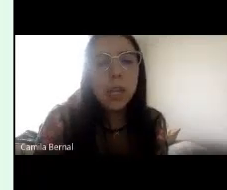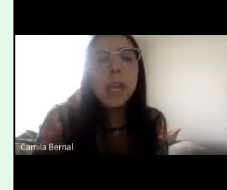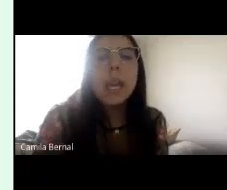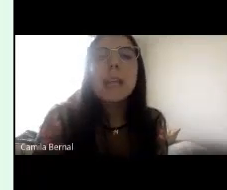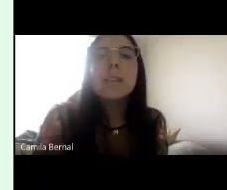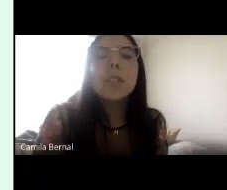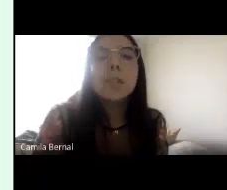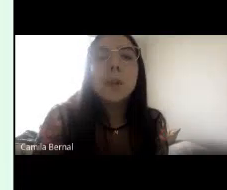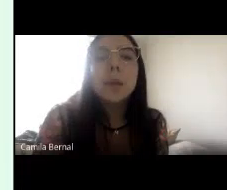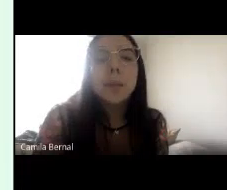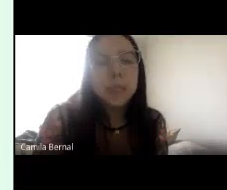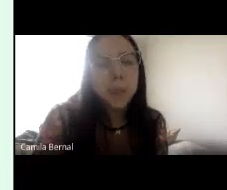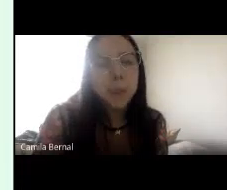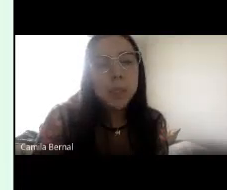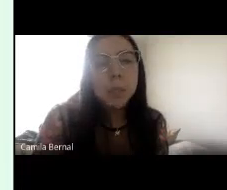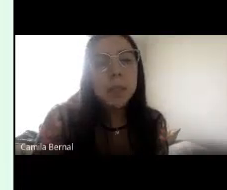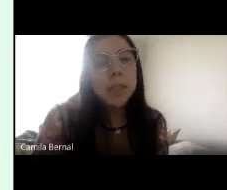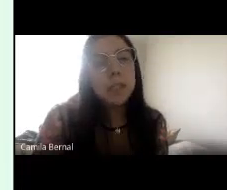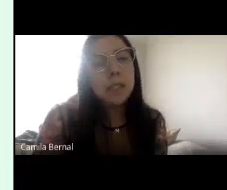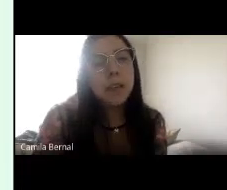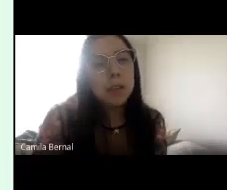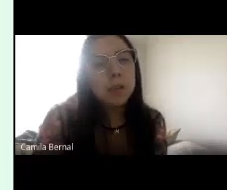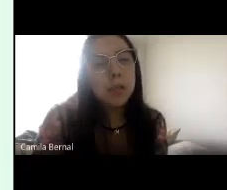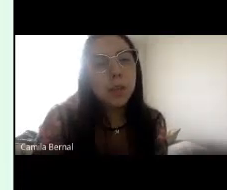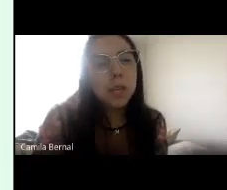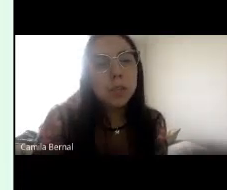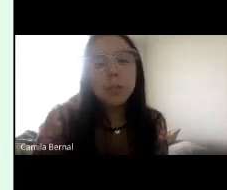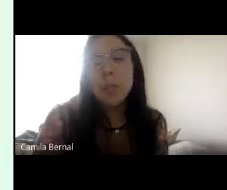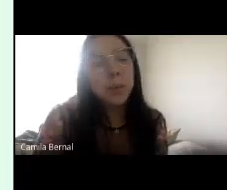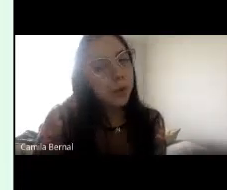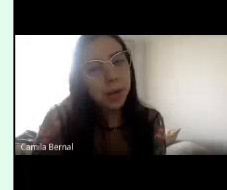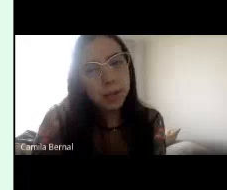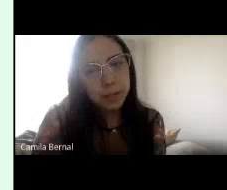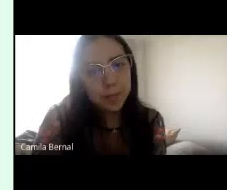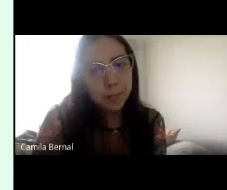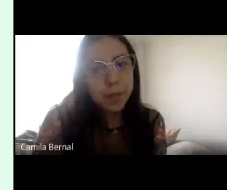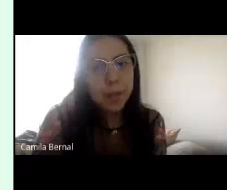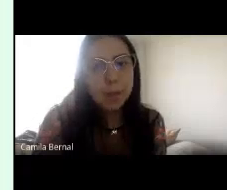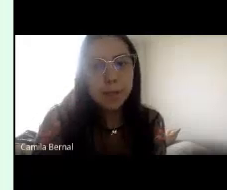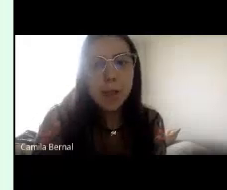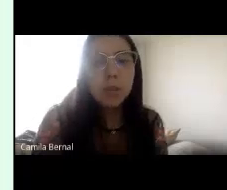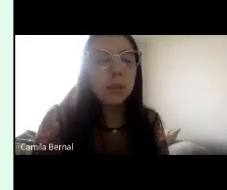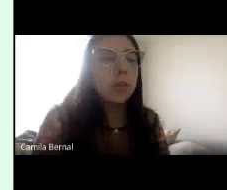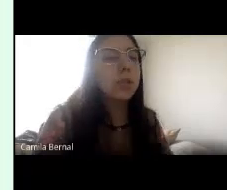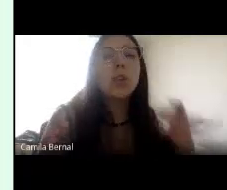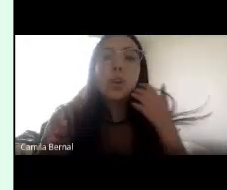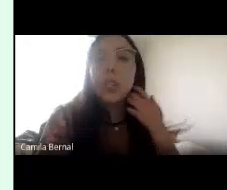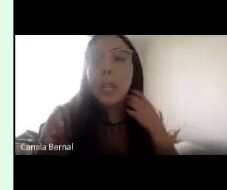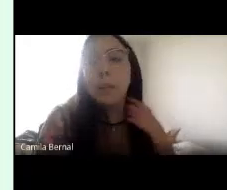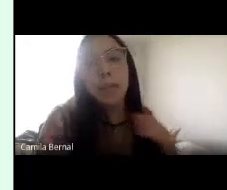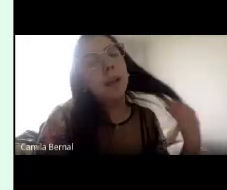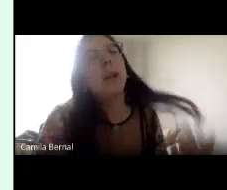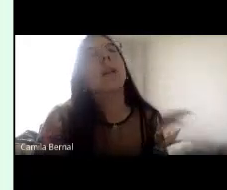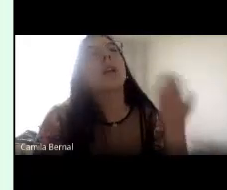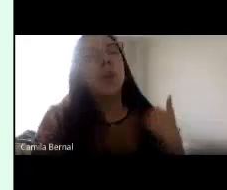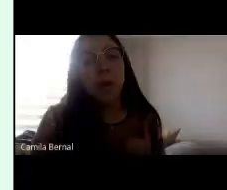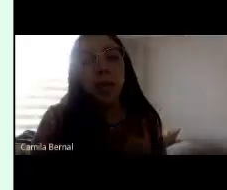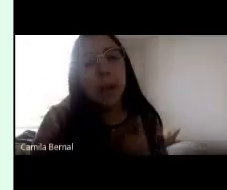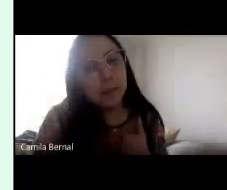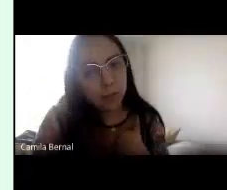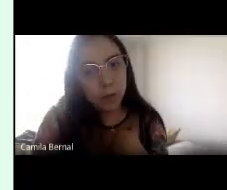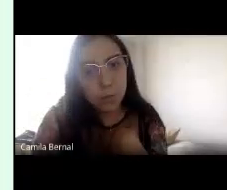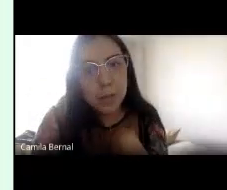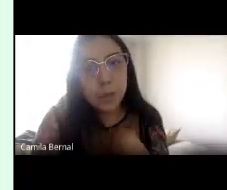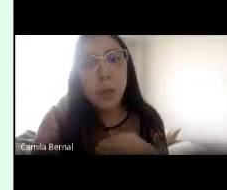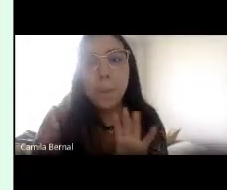sol. Esto sirve principalmente para inactivar los microorganismos que provocan las enfermedades del agua. Entonces no los elimina como en